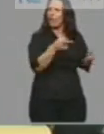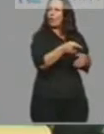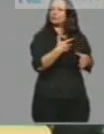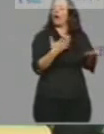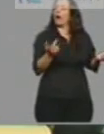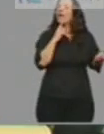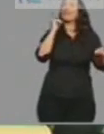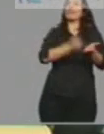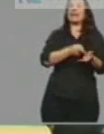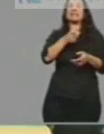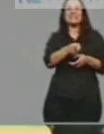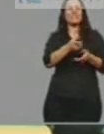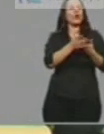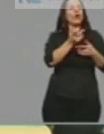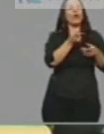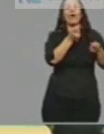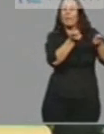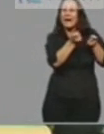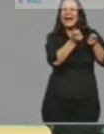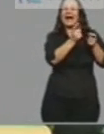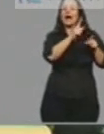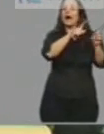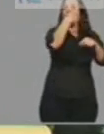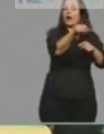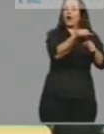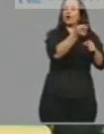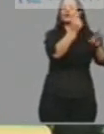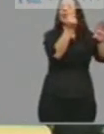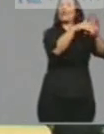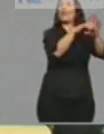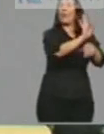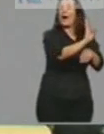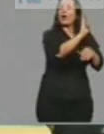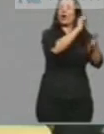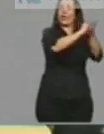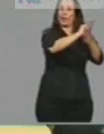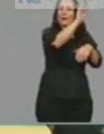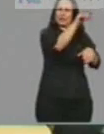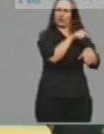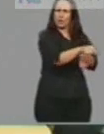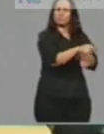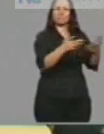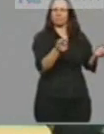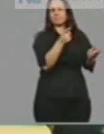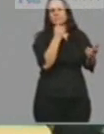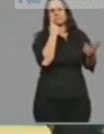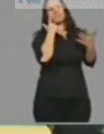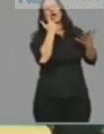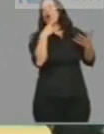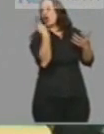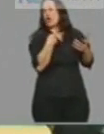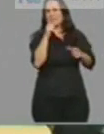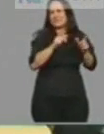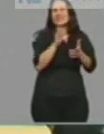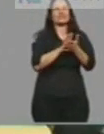tomar como negociador y luego posterior fiduciario al Banco de Nueva York, normalmente conocido en la jerga